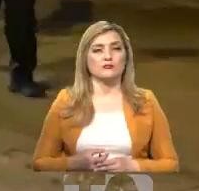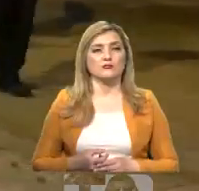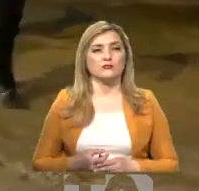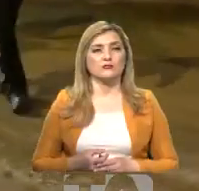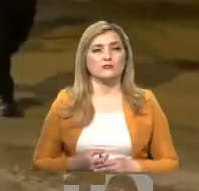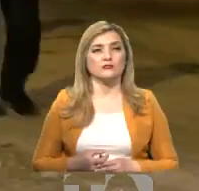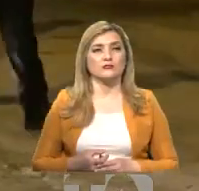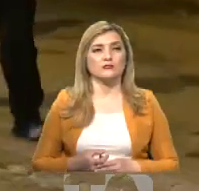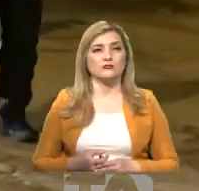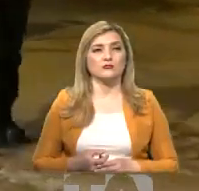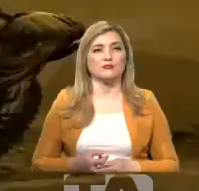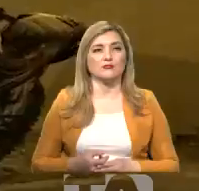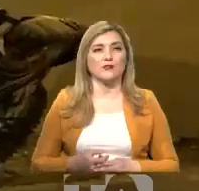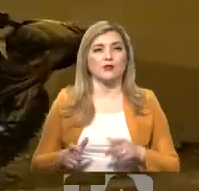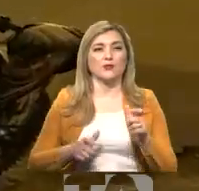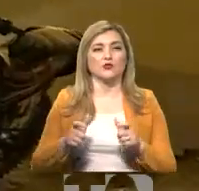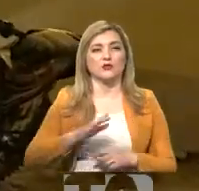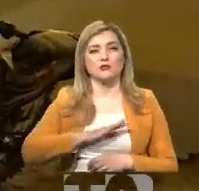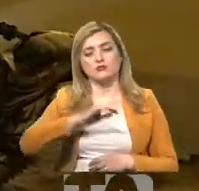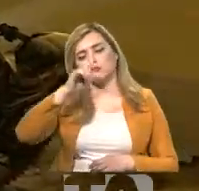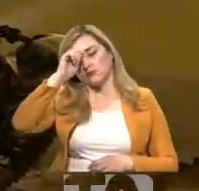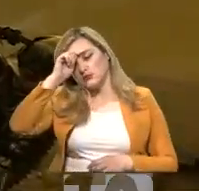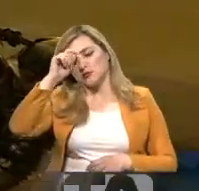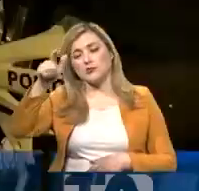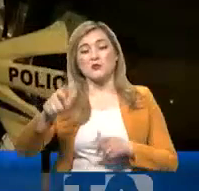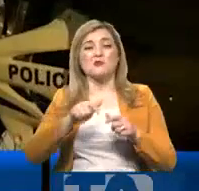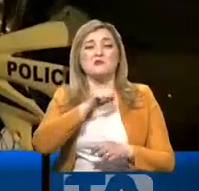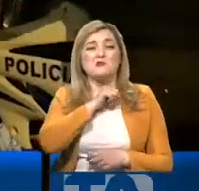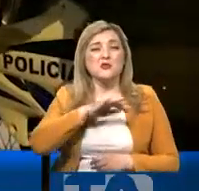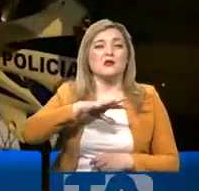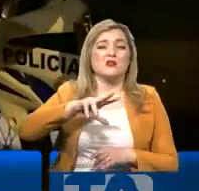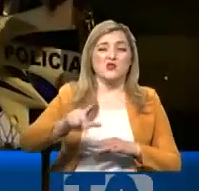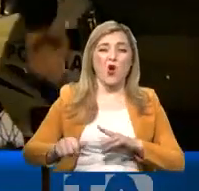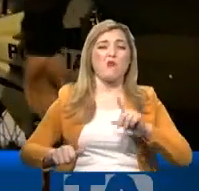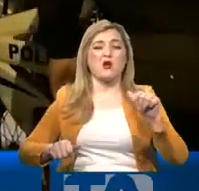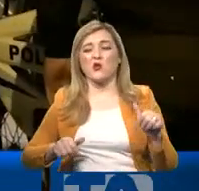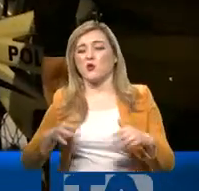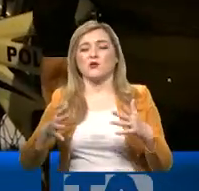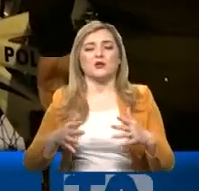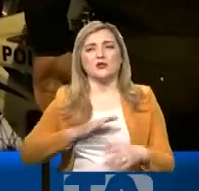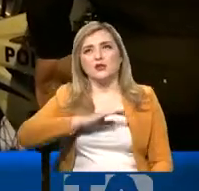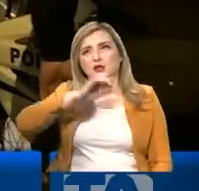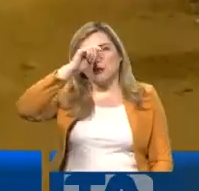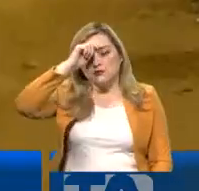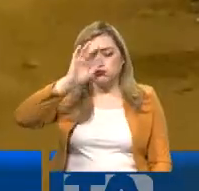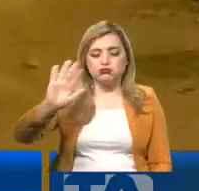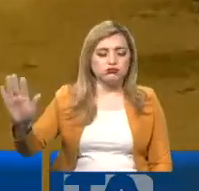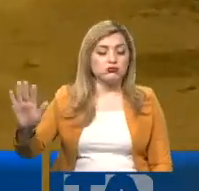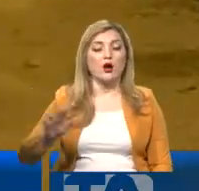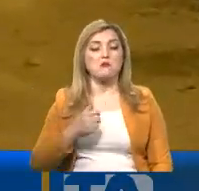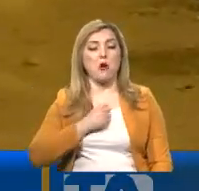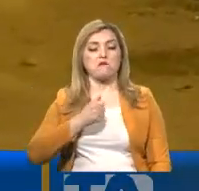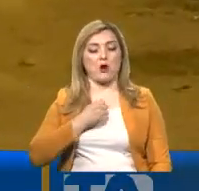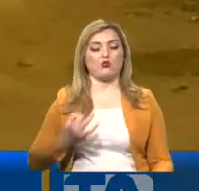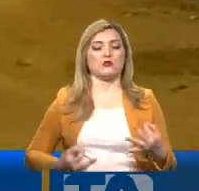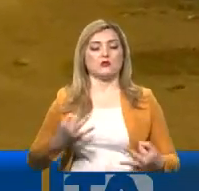Cansados por los actos delictivos, los habitantes de San José de Raranga, perteneciente al cantón Sixig en Azuay, intentaron hacer justicia con mano